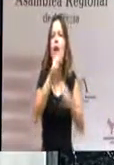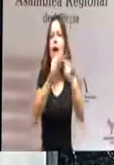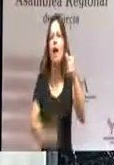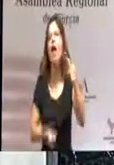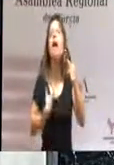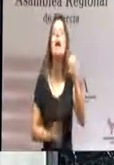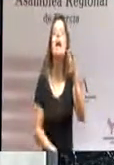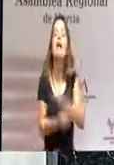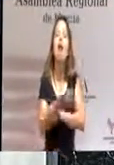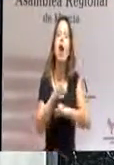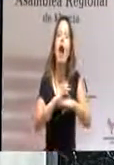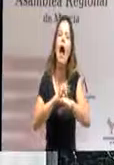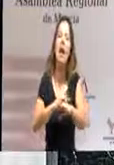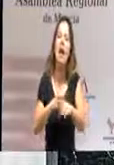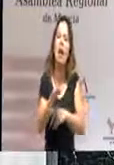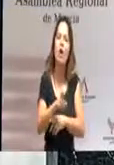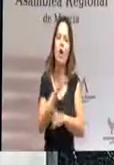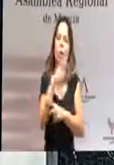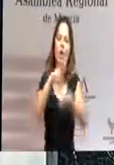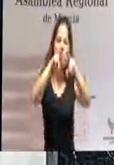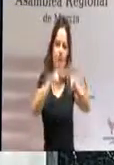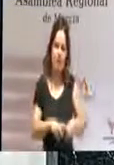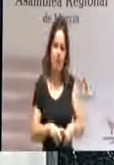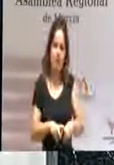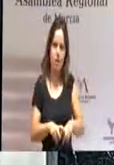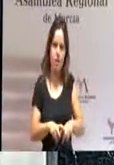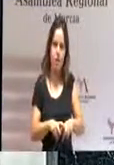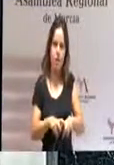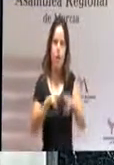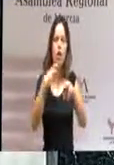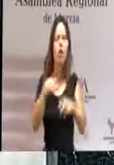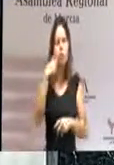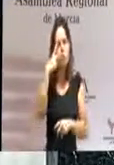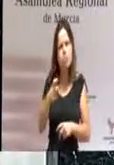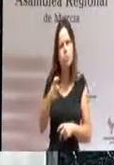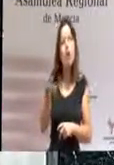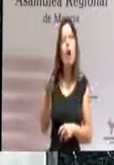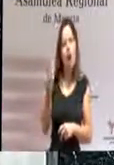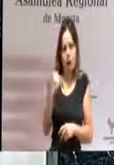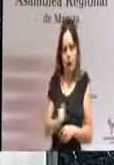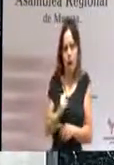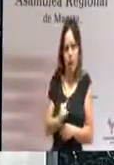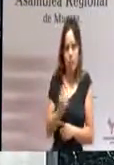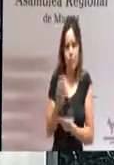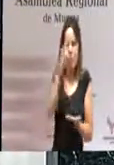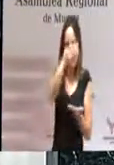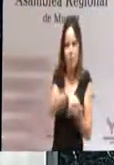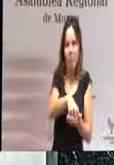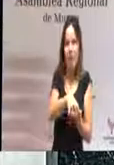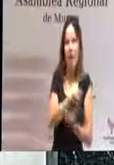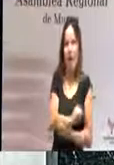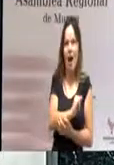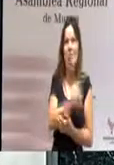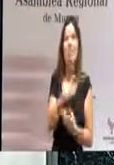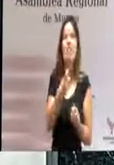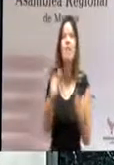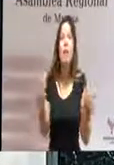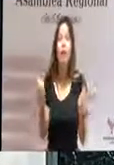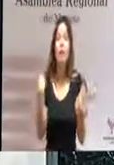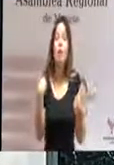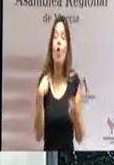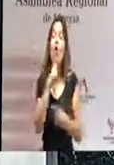de una agencia regional de investigación. Debo recordarle que ya existe una. Lo que hace falta es que la